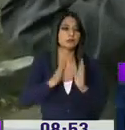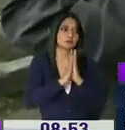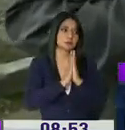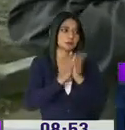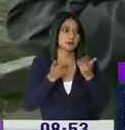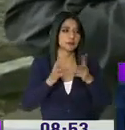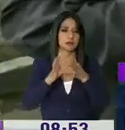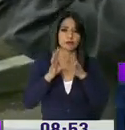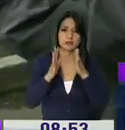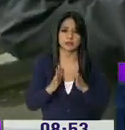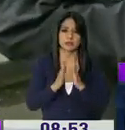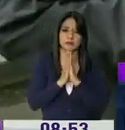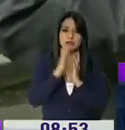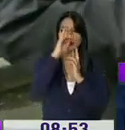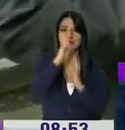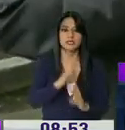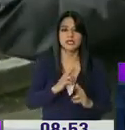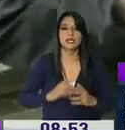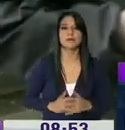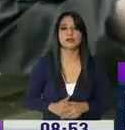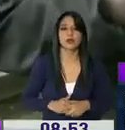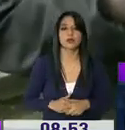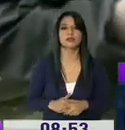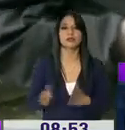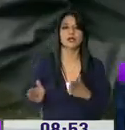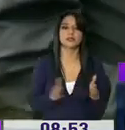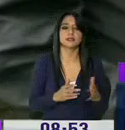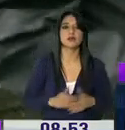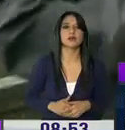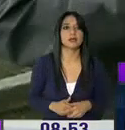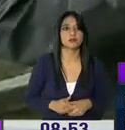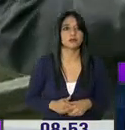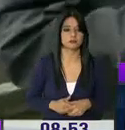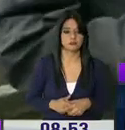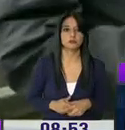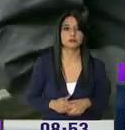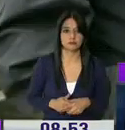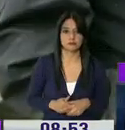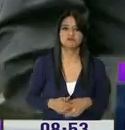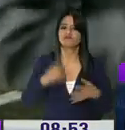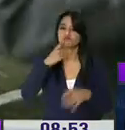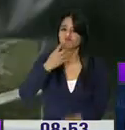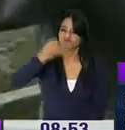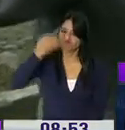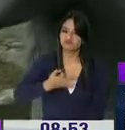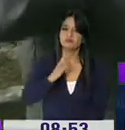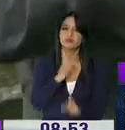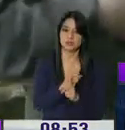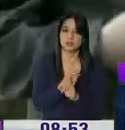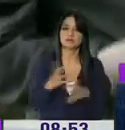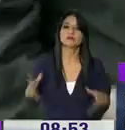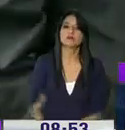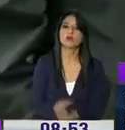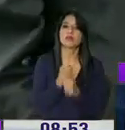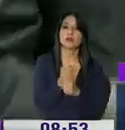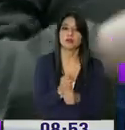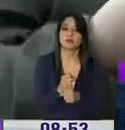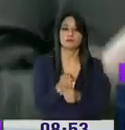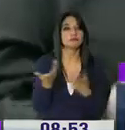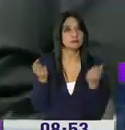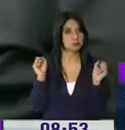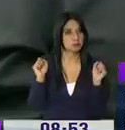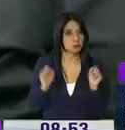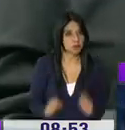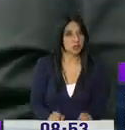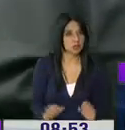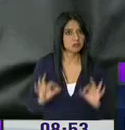los compañeros, que debemos brindar el servicio con seriedad, brindando seguridad,